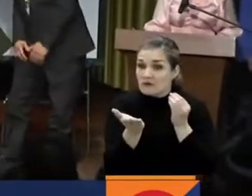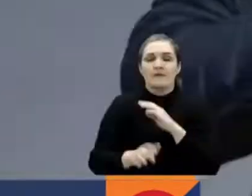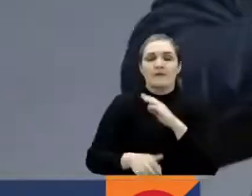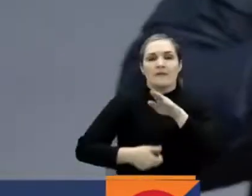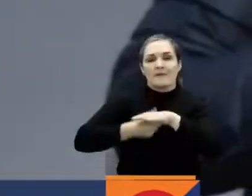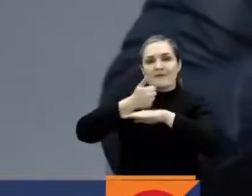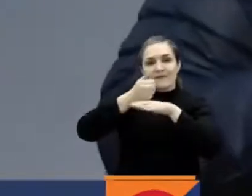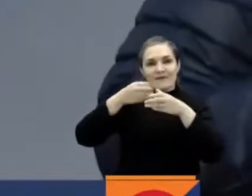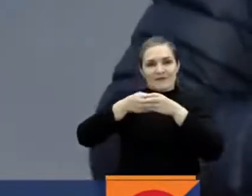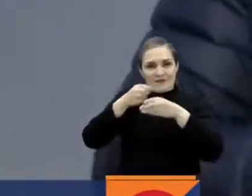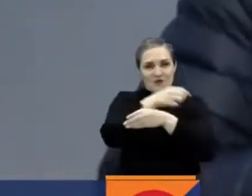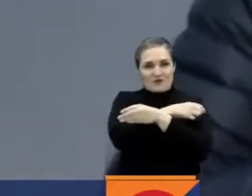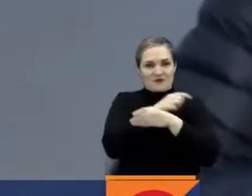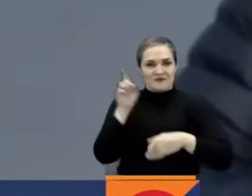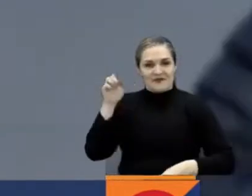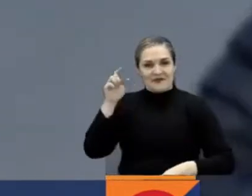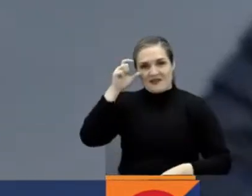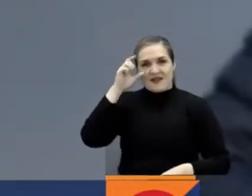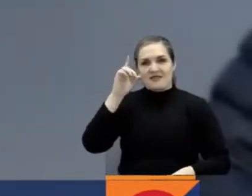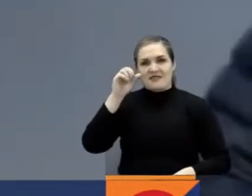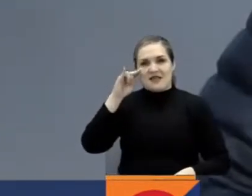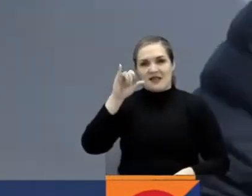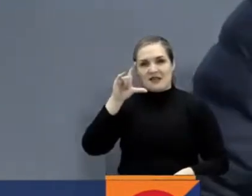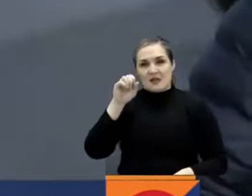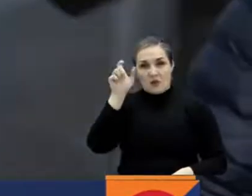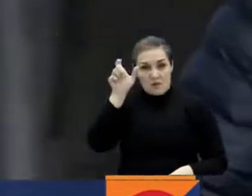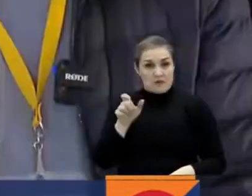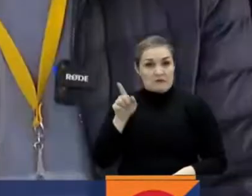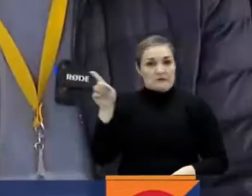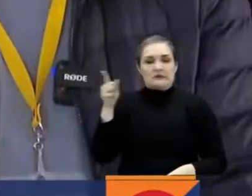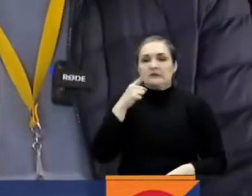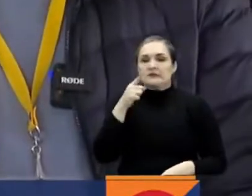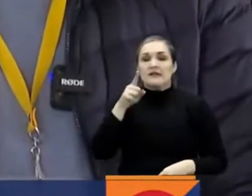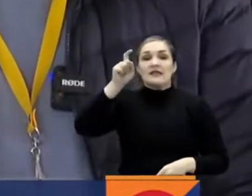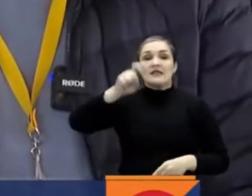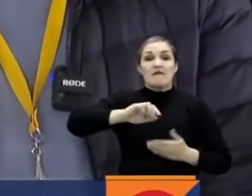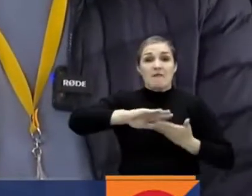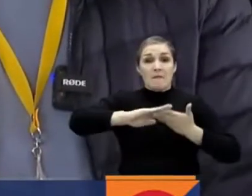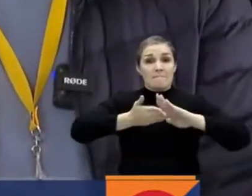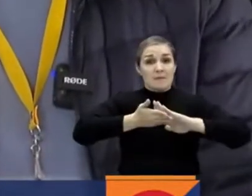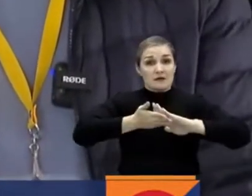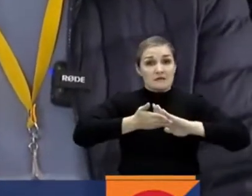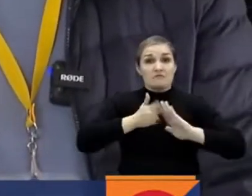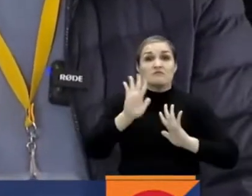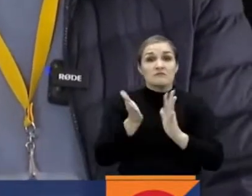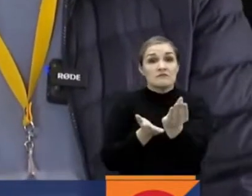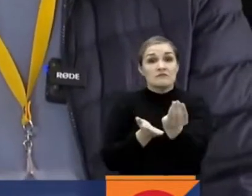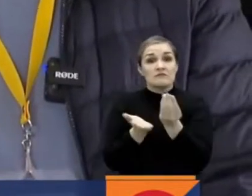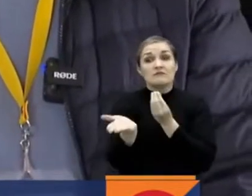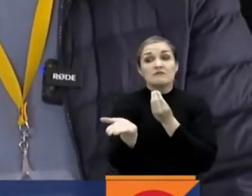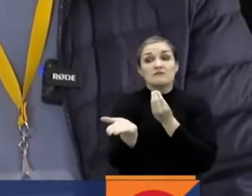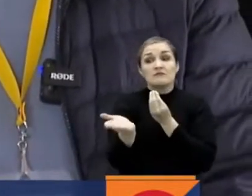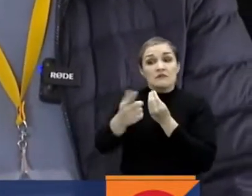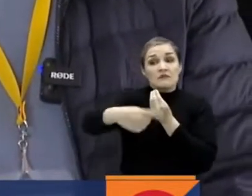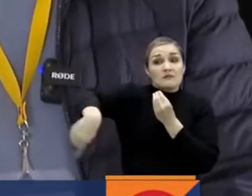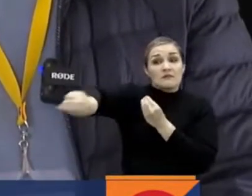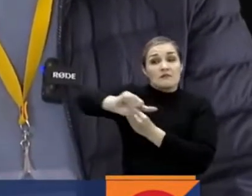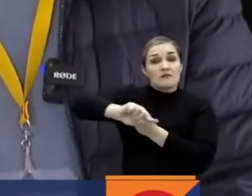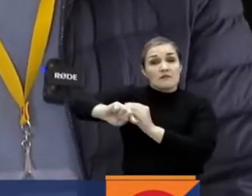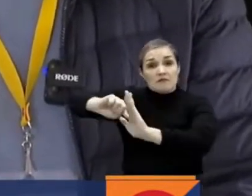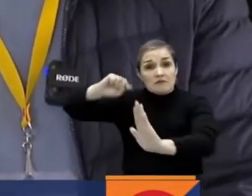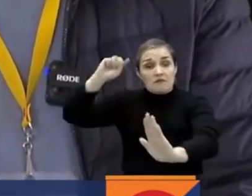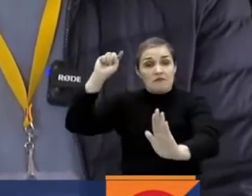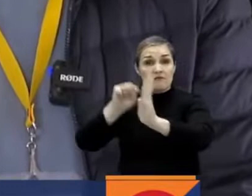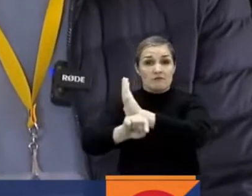protocolo que deben cumplir los grupos al margen de la ley que quieren acogerse a la paz total. Y sí ha sido exigible el evitar asesinatos